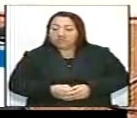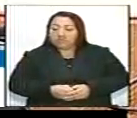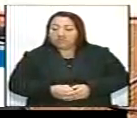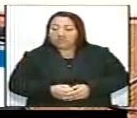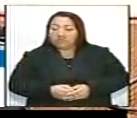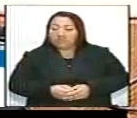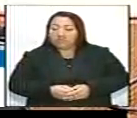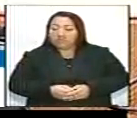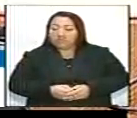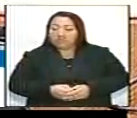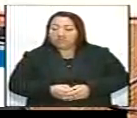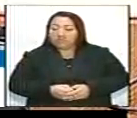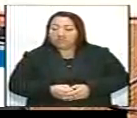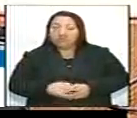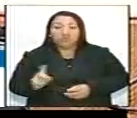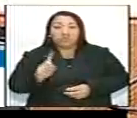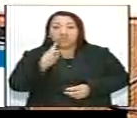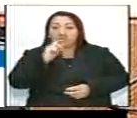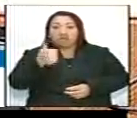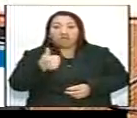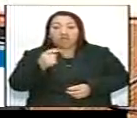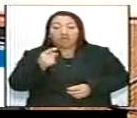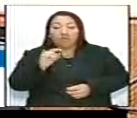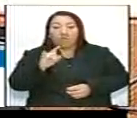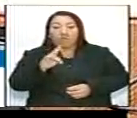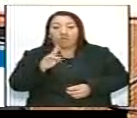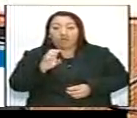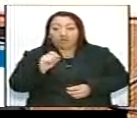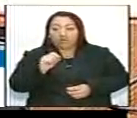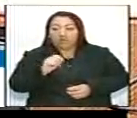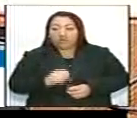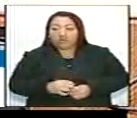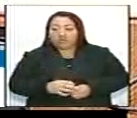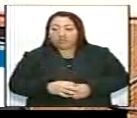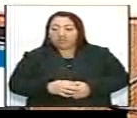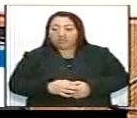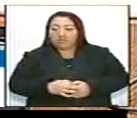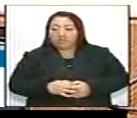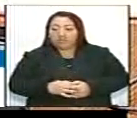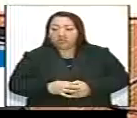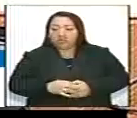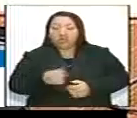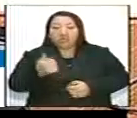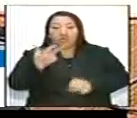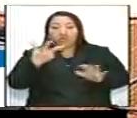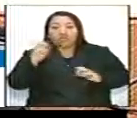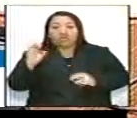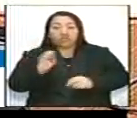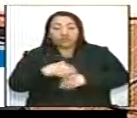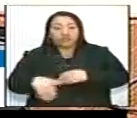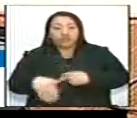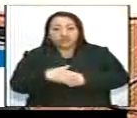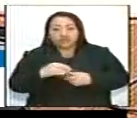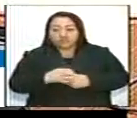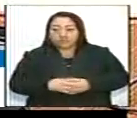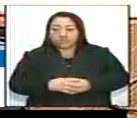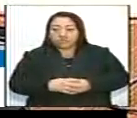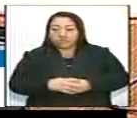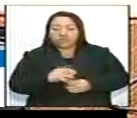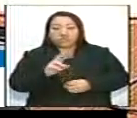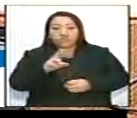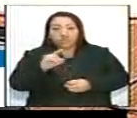Muy desactualizado. En la ciudad, en lo urbano, hasta un 80% de desactualización de los domicilios, y en lo